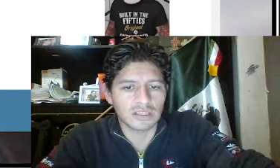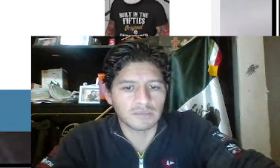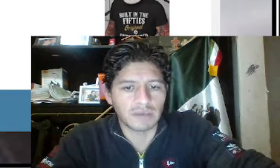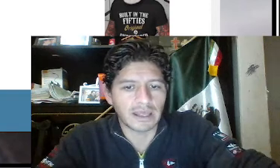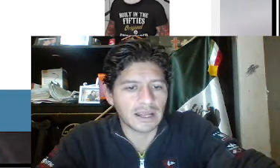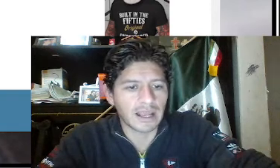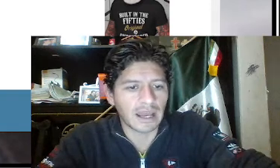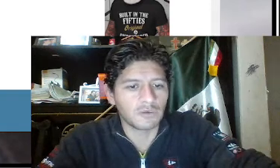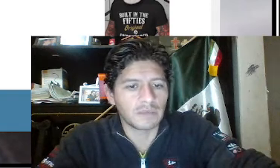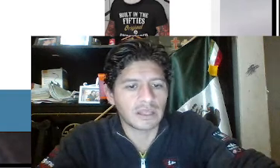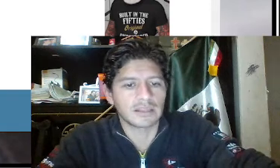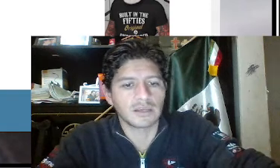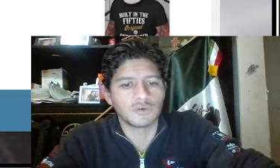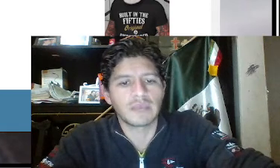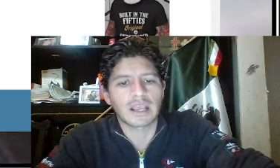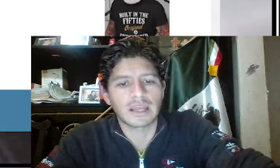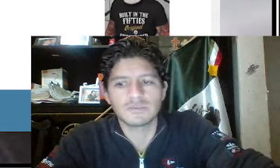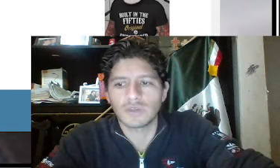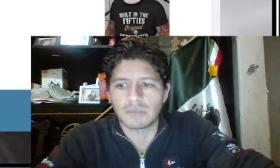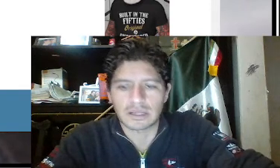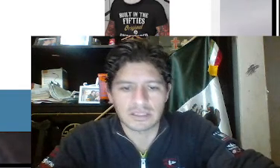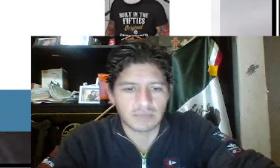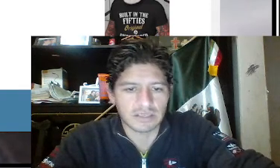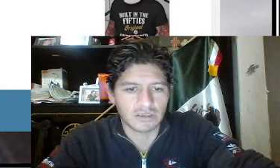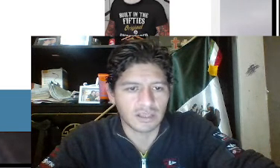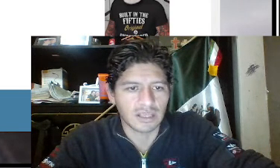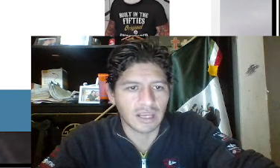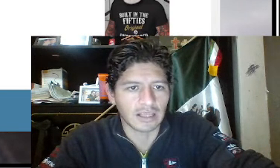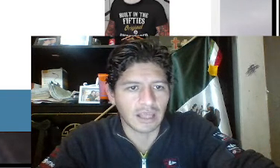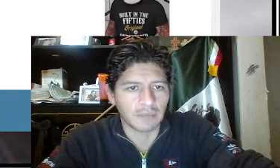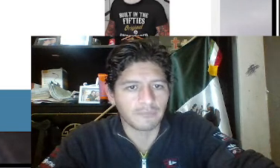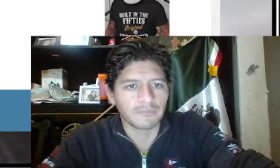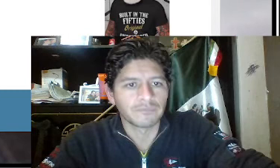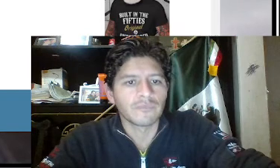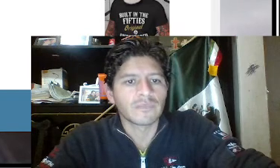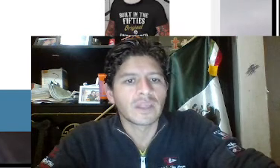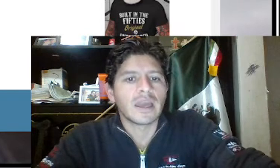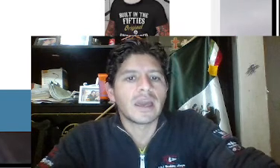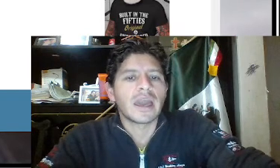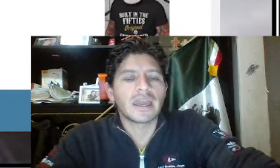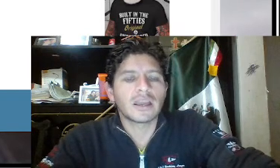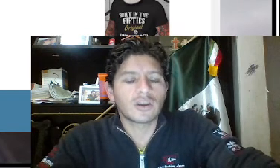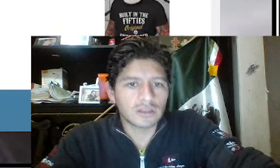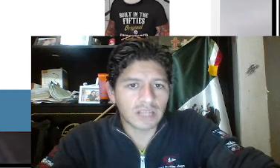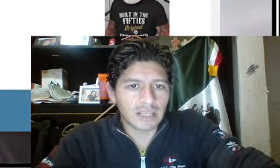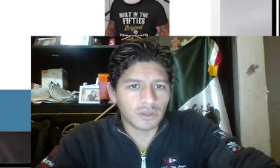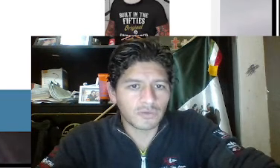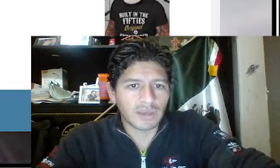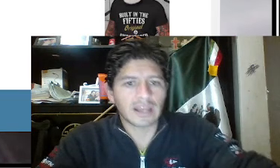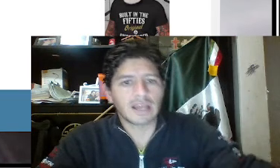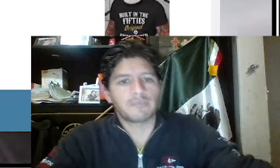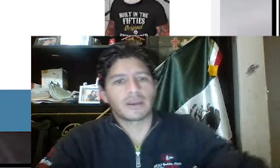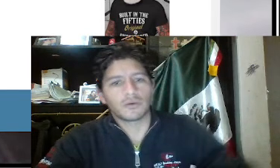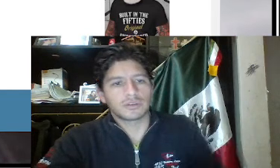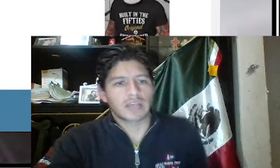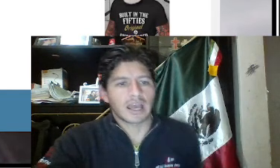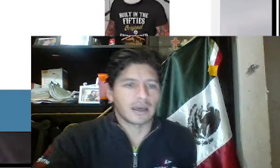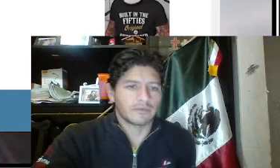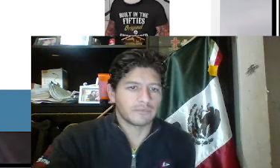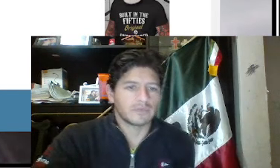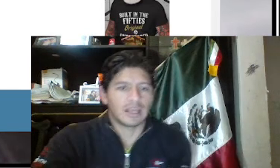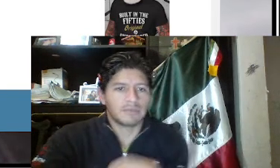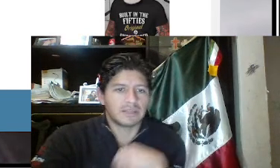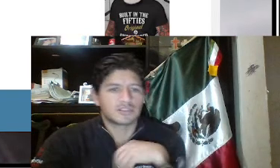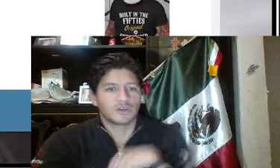conclusión anticipada del cargo mediante un mecanismo de participación directa. En contra de modificar la